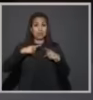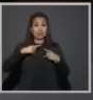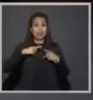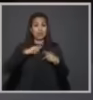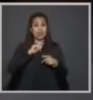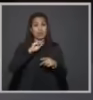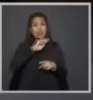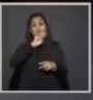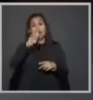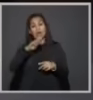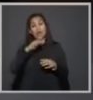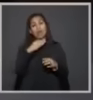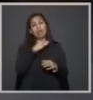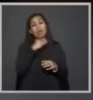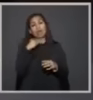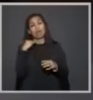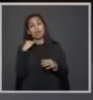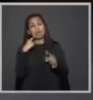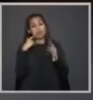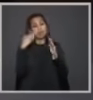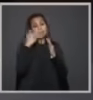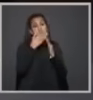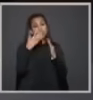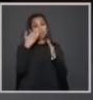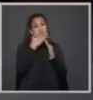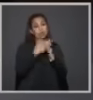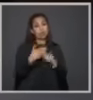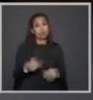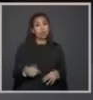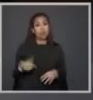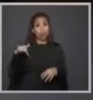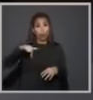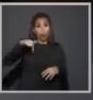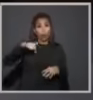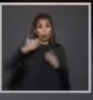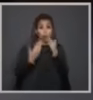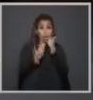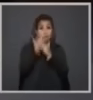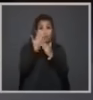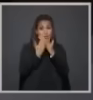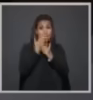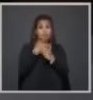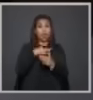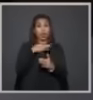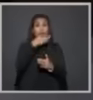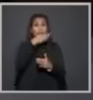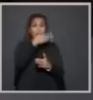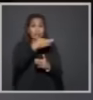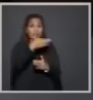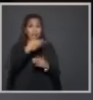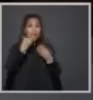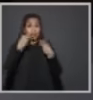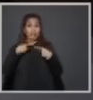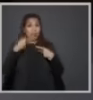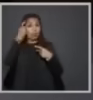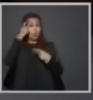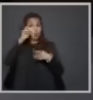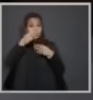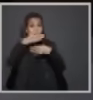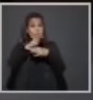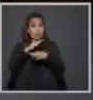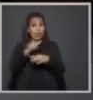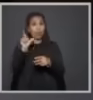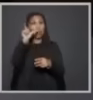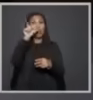en el país. Hoy en la mañana les decía yo a los banqueros de que en los sismos perdieron la vida